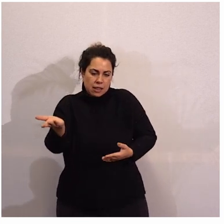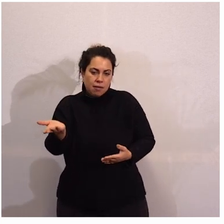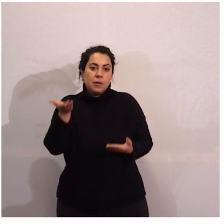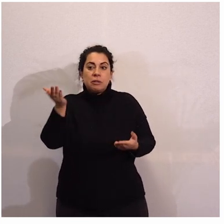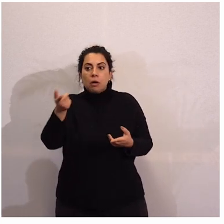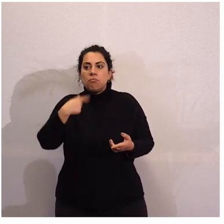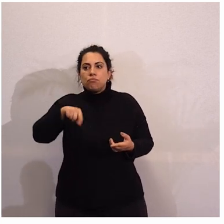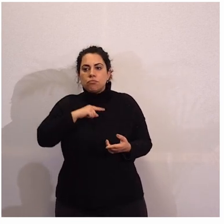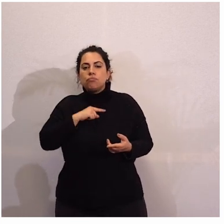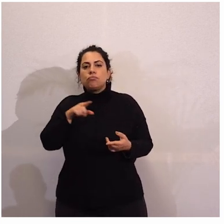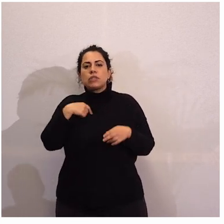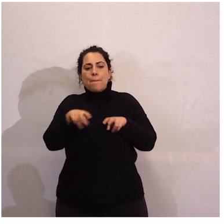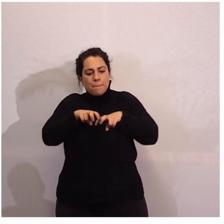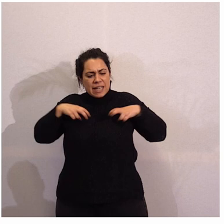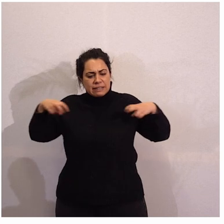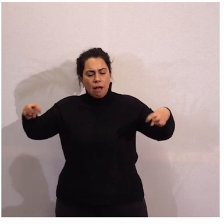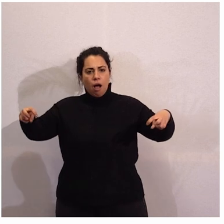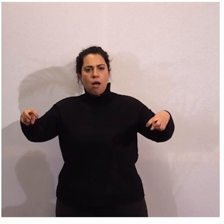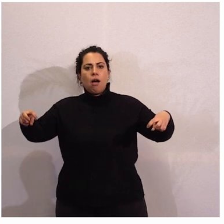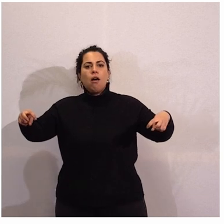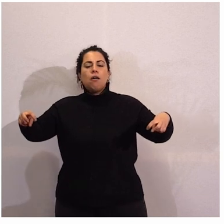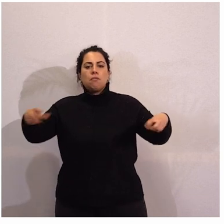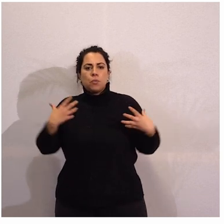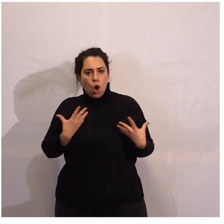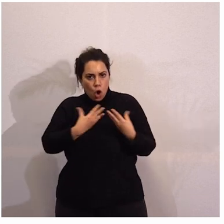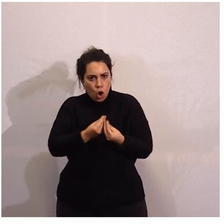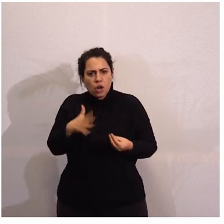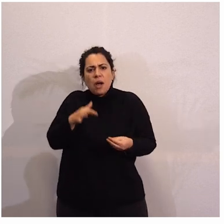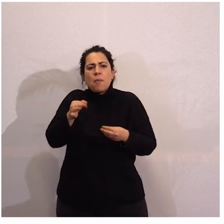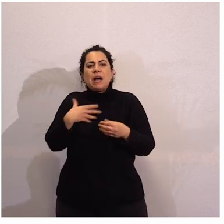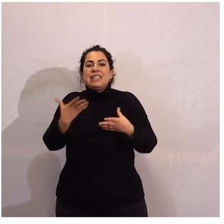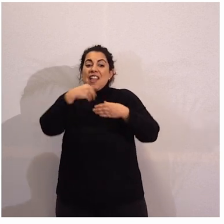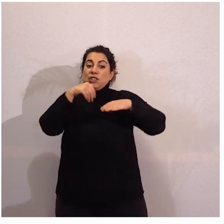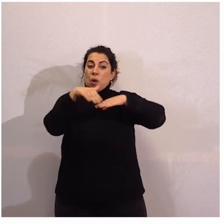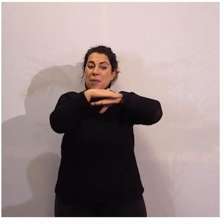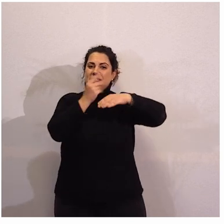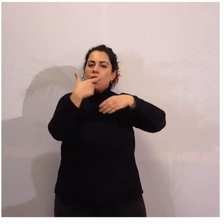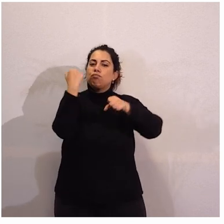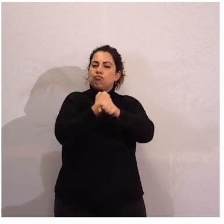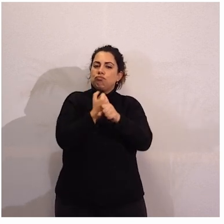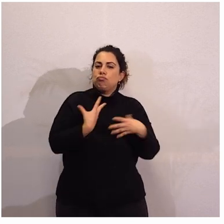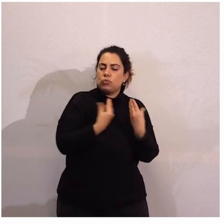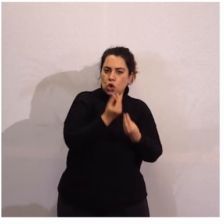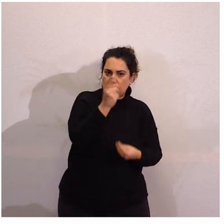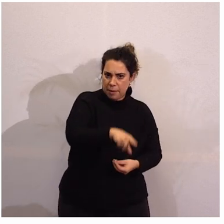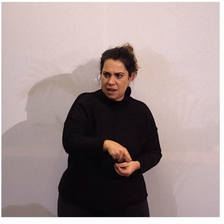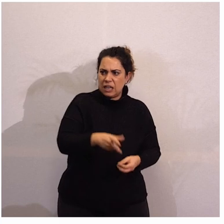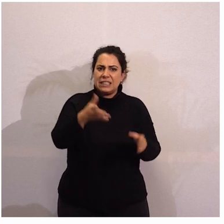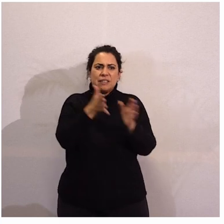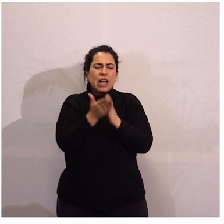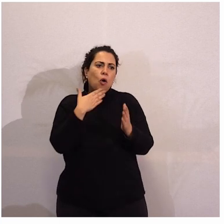he compartido mesa y trabajo en el ministerio y es una